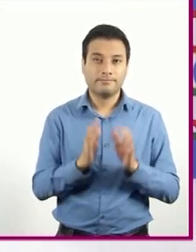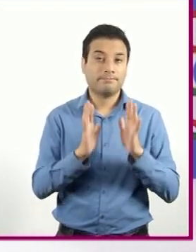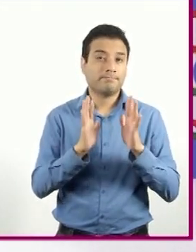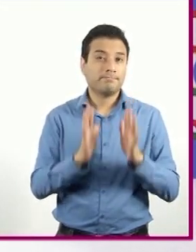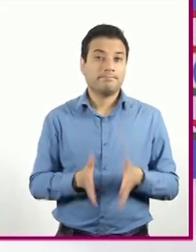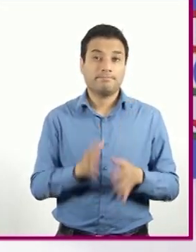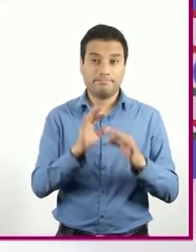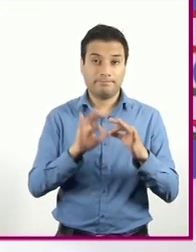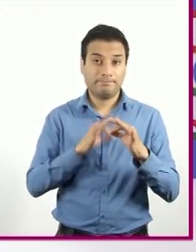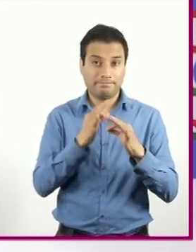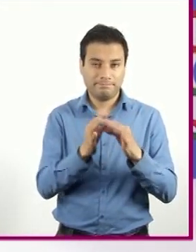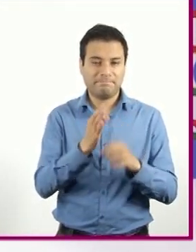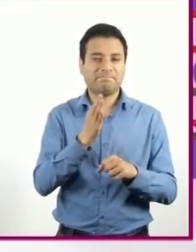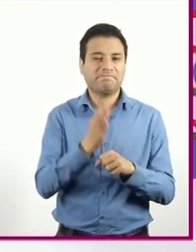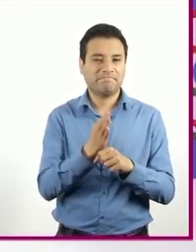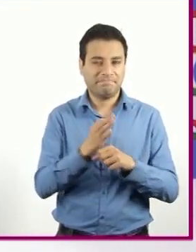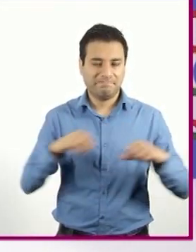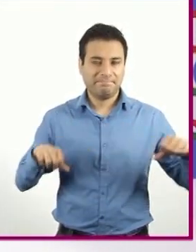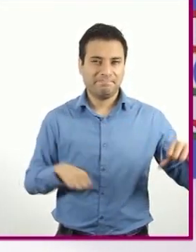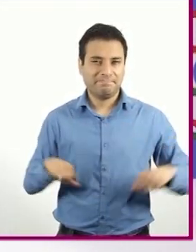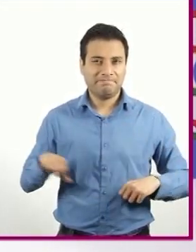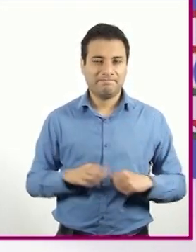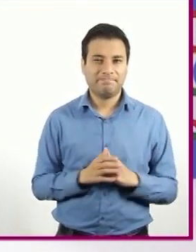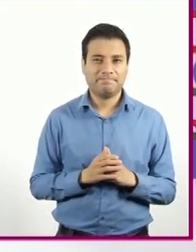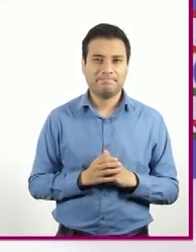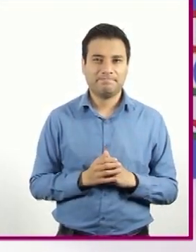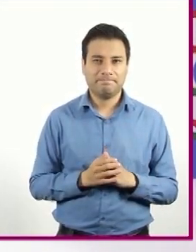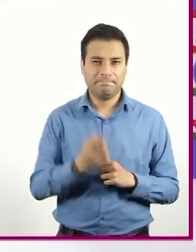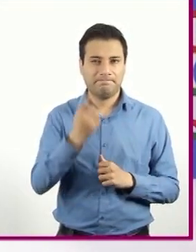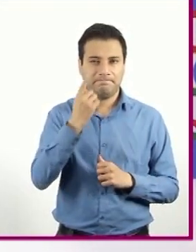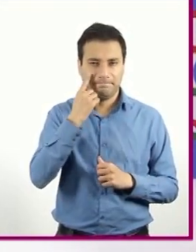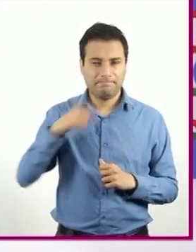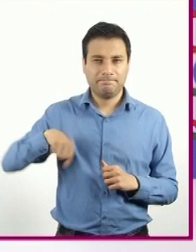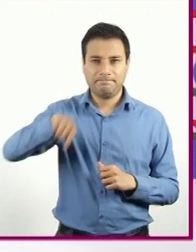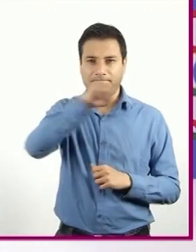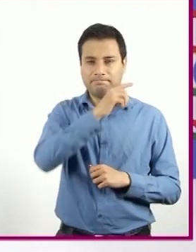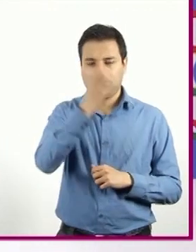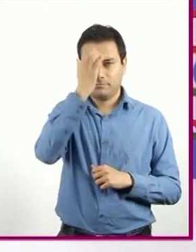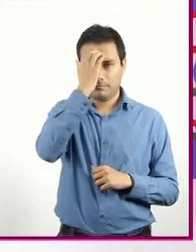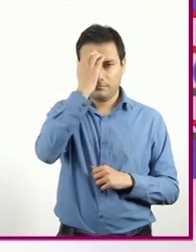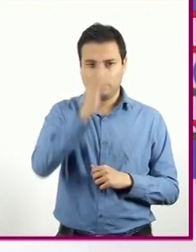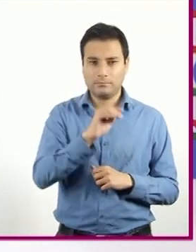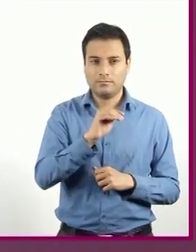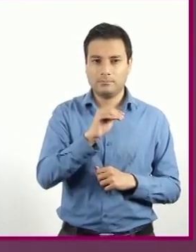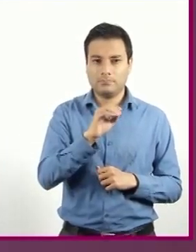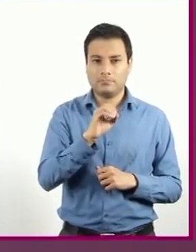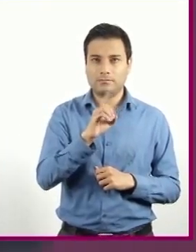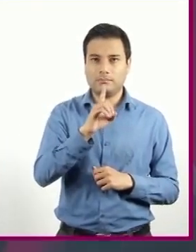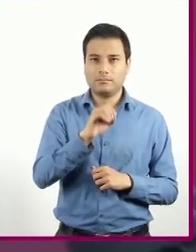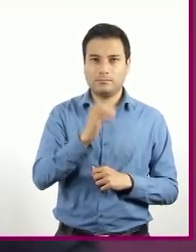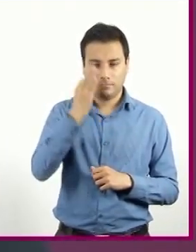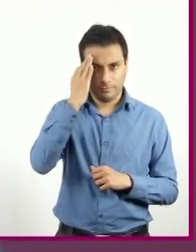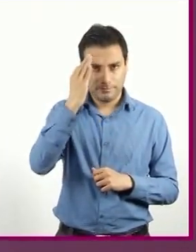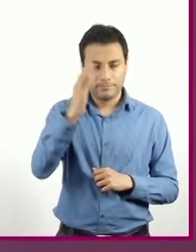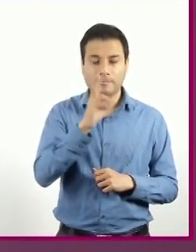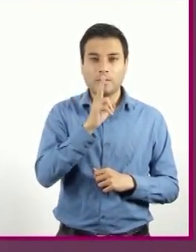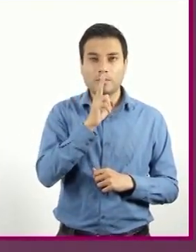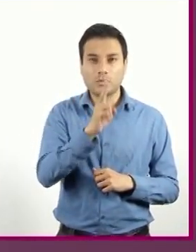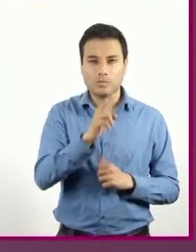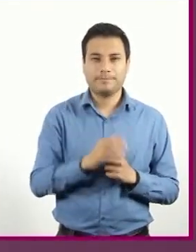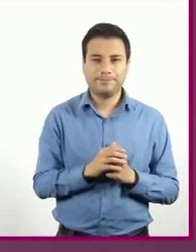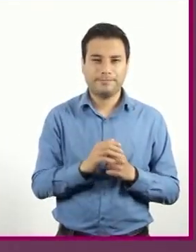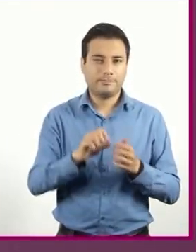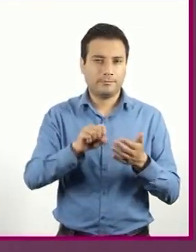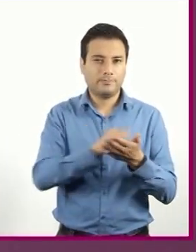para resolver un pequeño ejercicio? Vamos a identificar modo, tiempo y voz en una solicitud